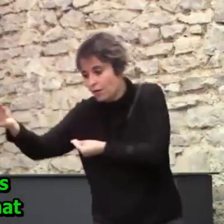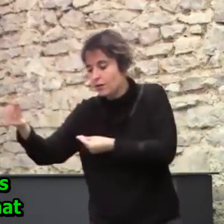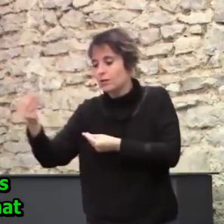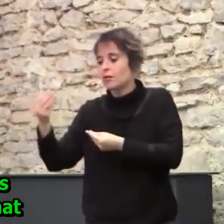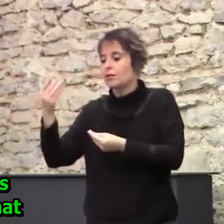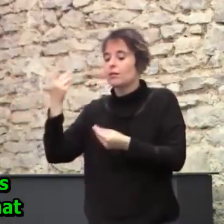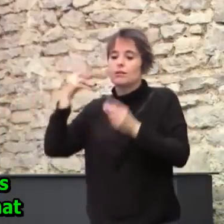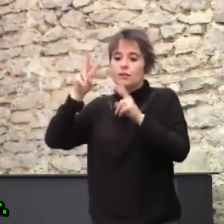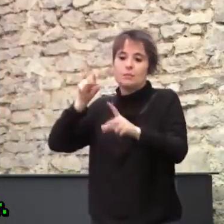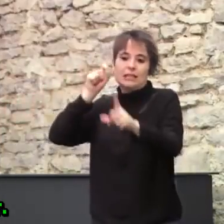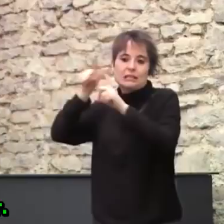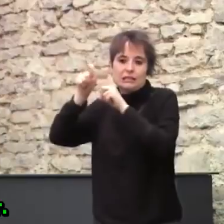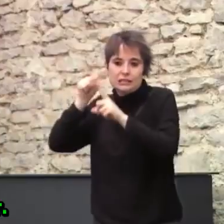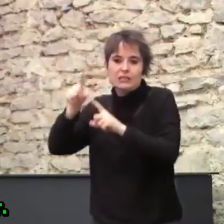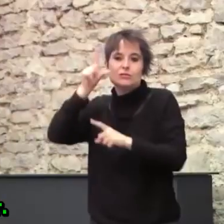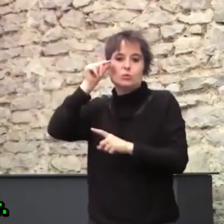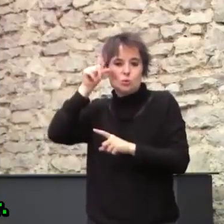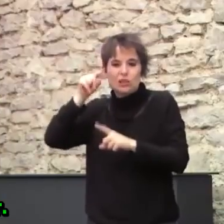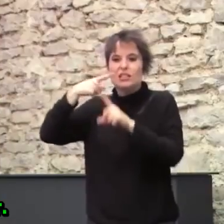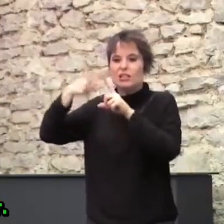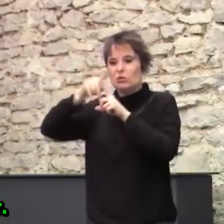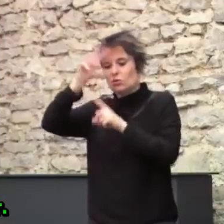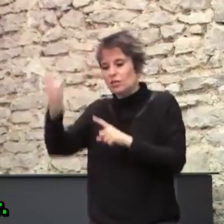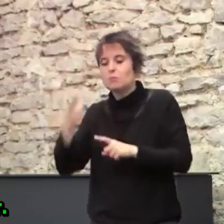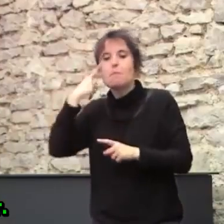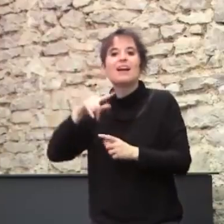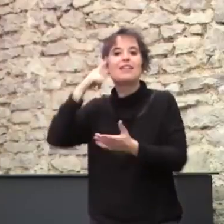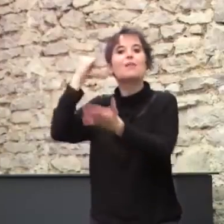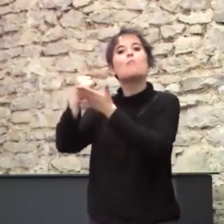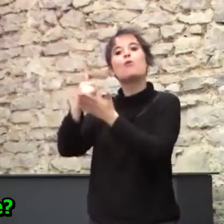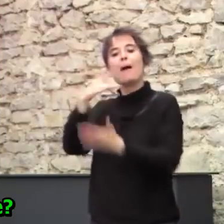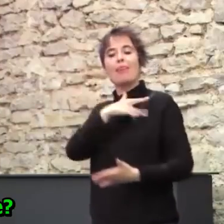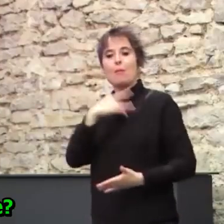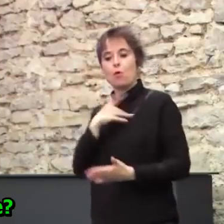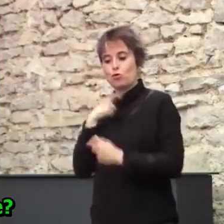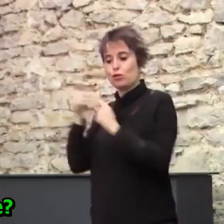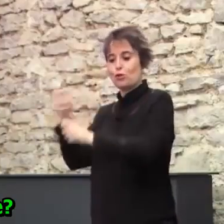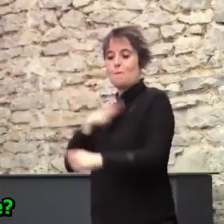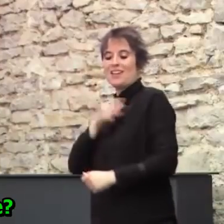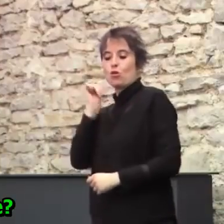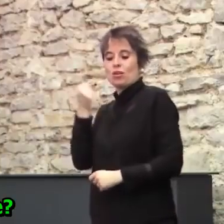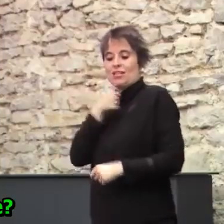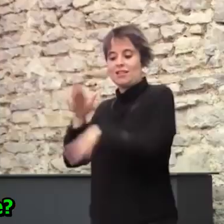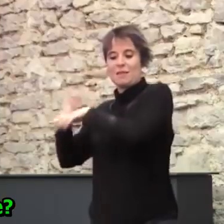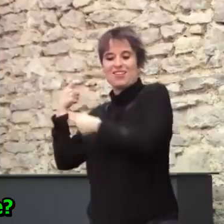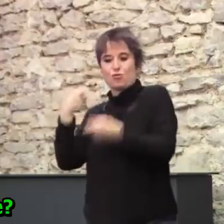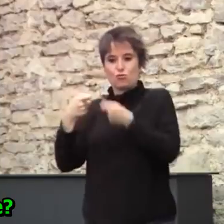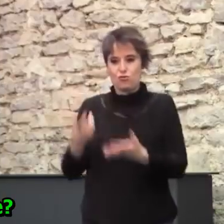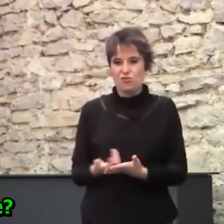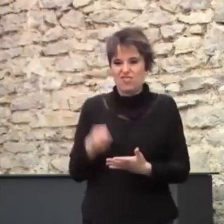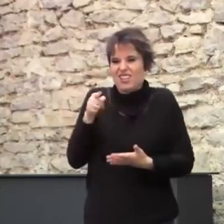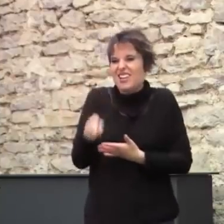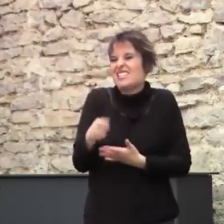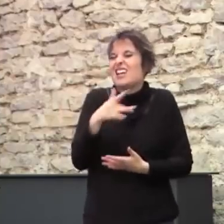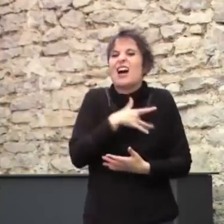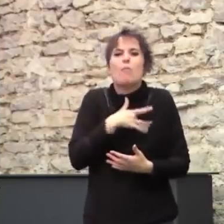del Snapchat, etcétera, parece que es una prueba de amor. Y bueno, ¿qué clase de amor es